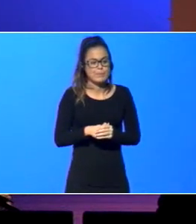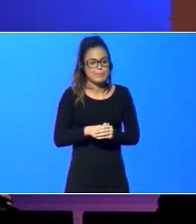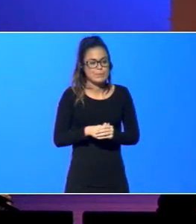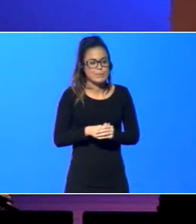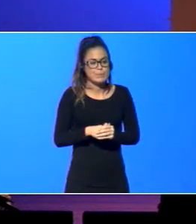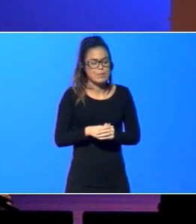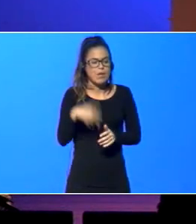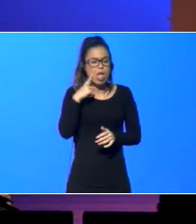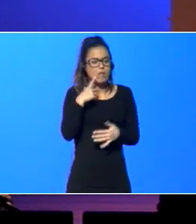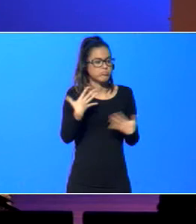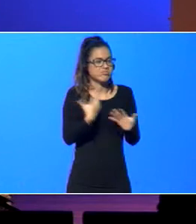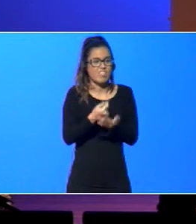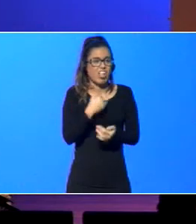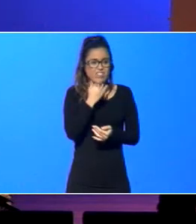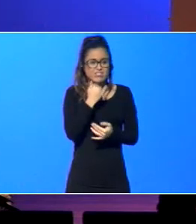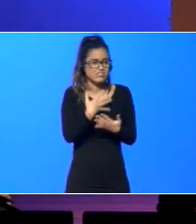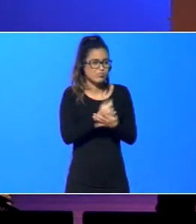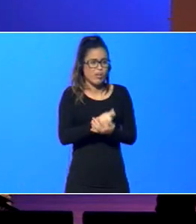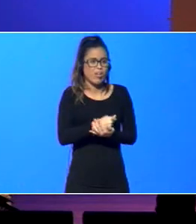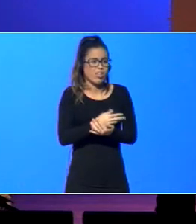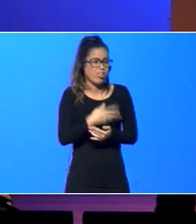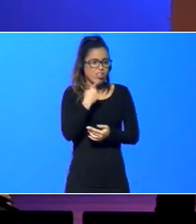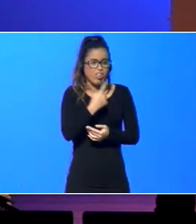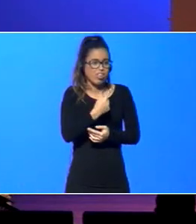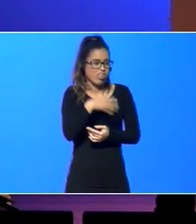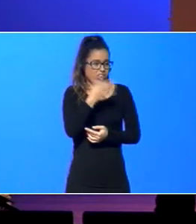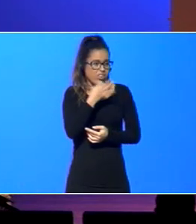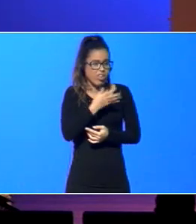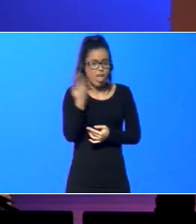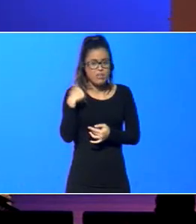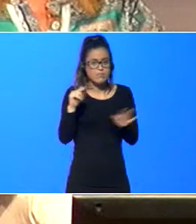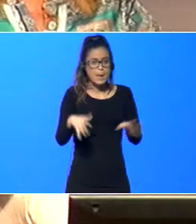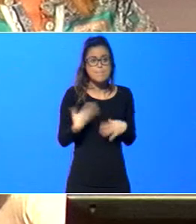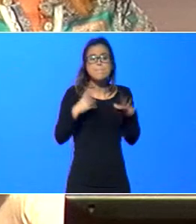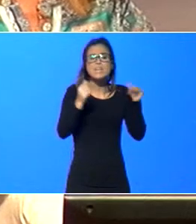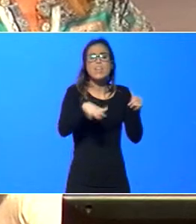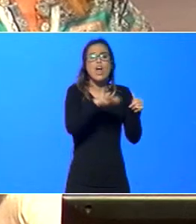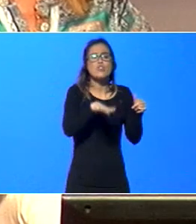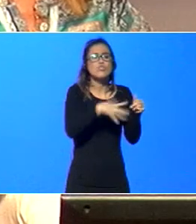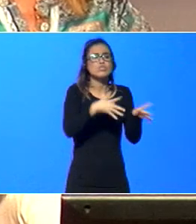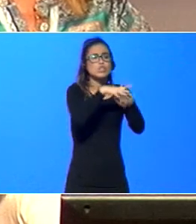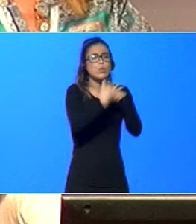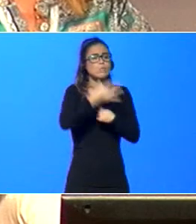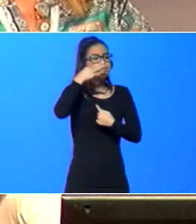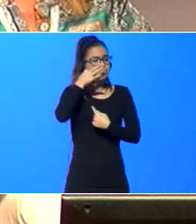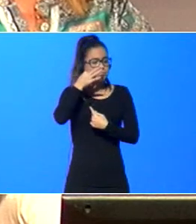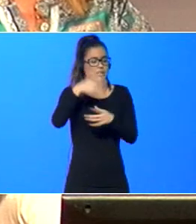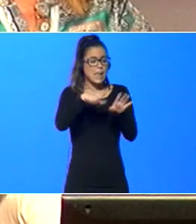Ia dana esan da dago, osea, egoera errealetatik hasi behar da, eta egoera erreal hoiek